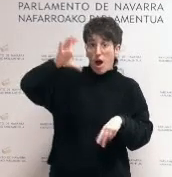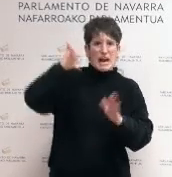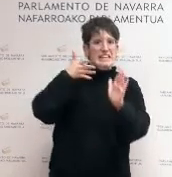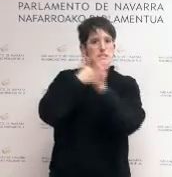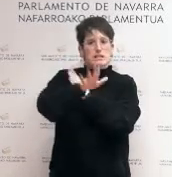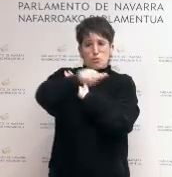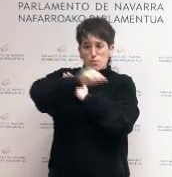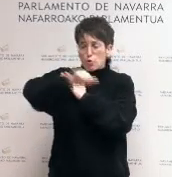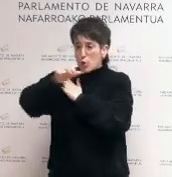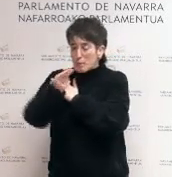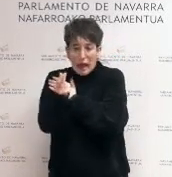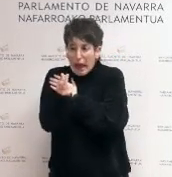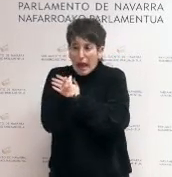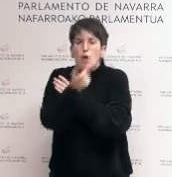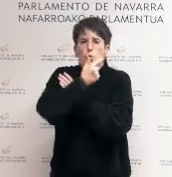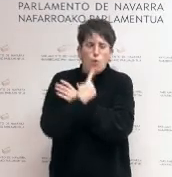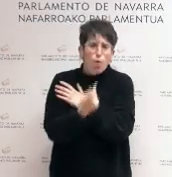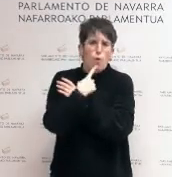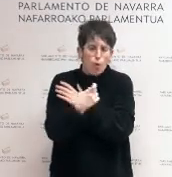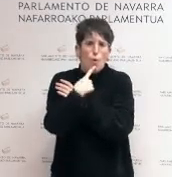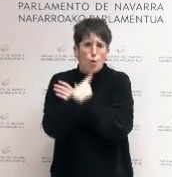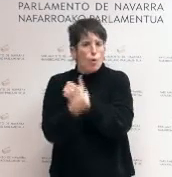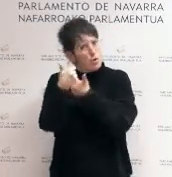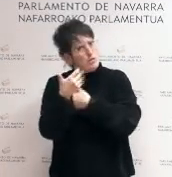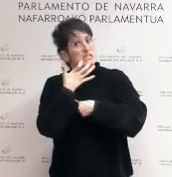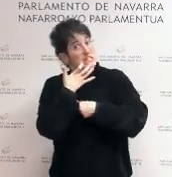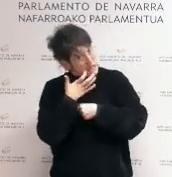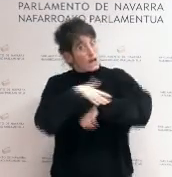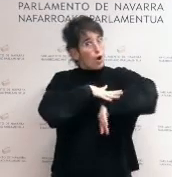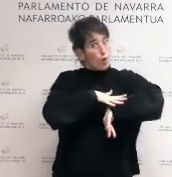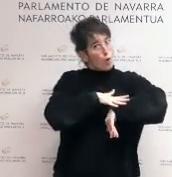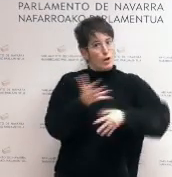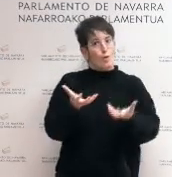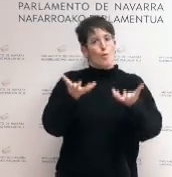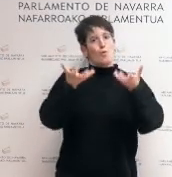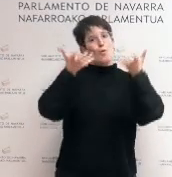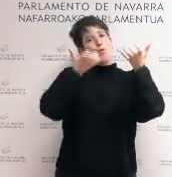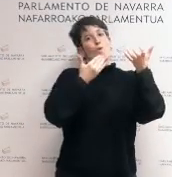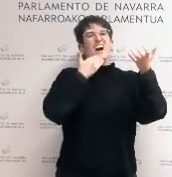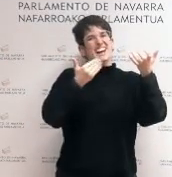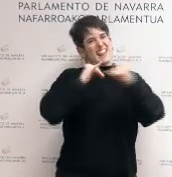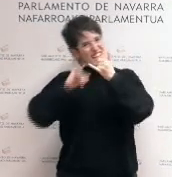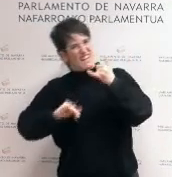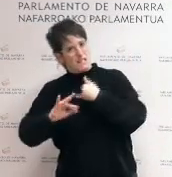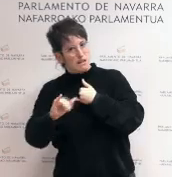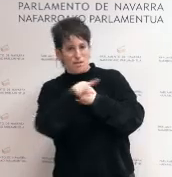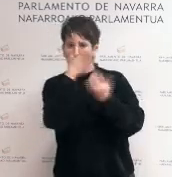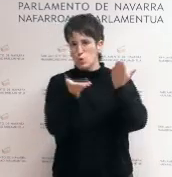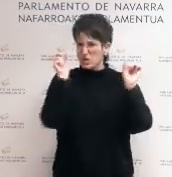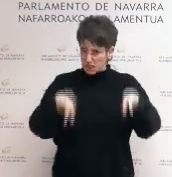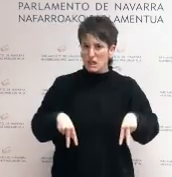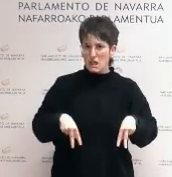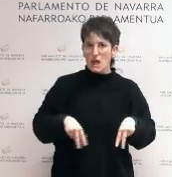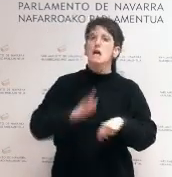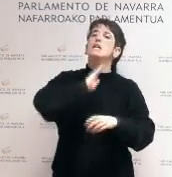Gobierno que incrementa la recaudación de Hacienda gracias a la crisis es un Gobierno que actúa de manera injusta y en contra de los intereses de las rentas